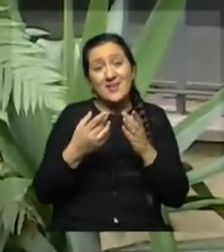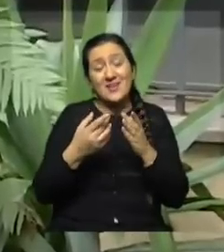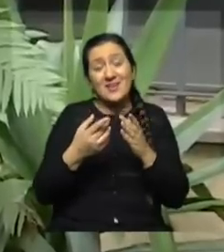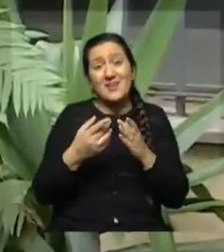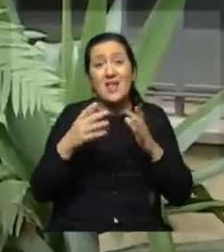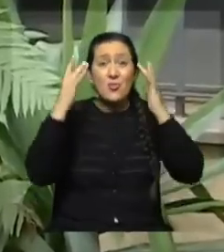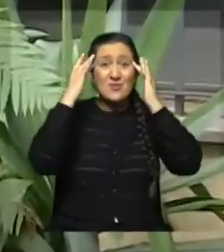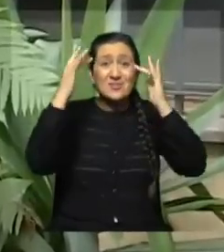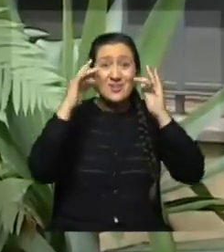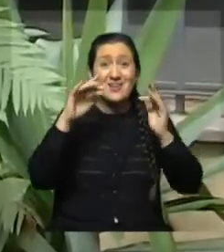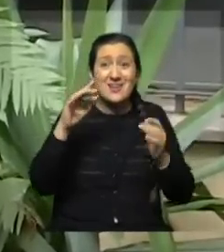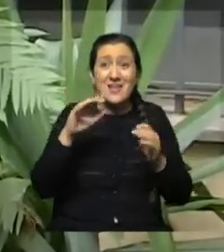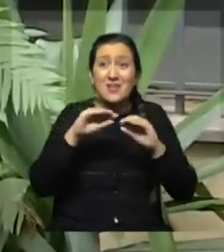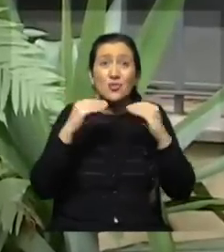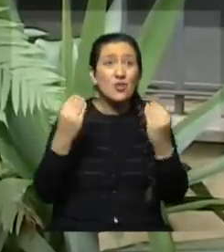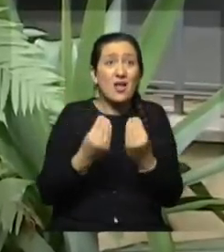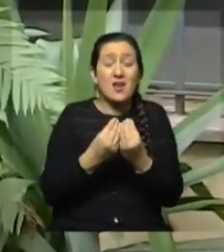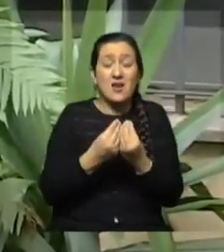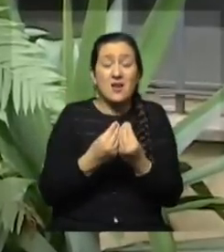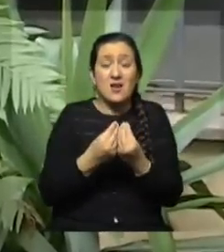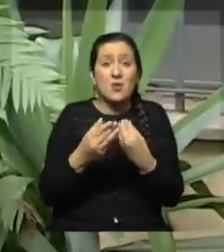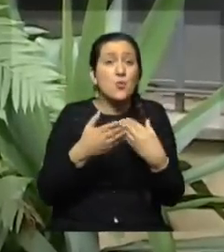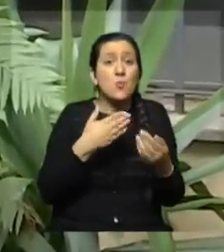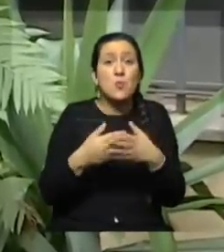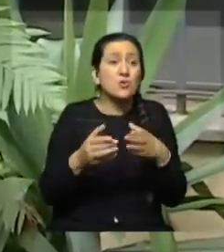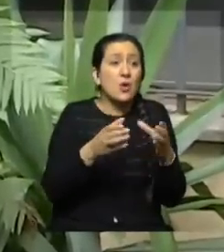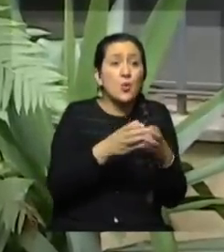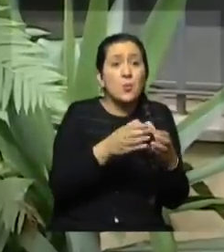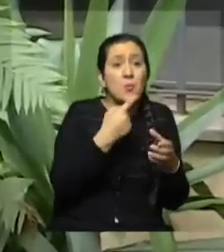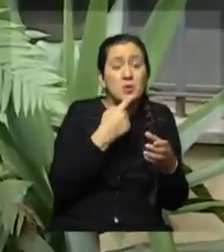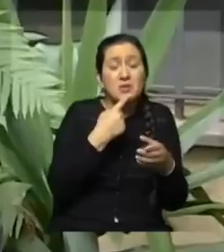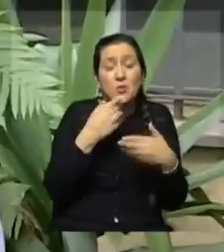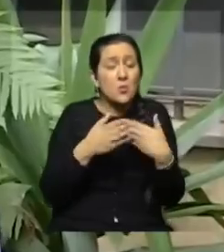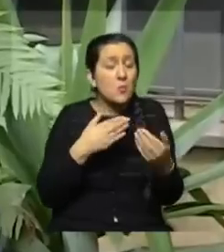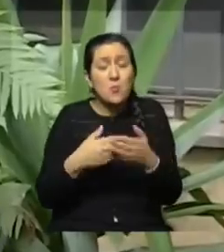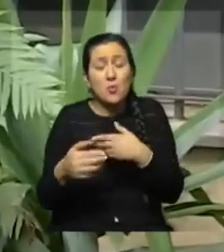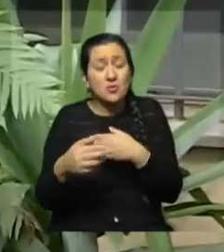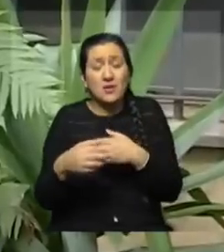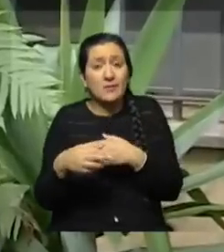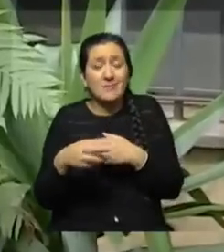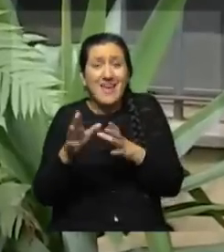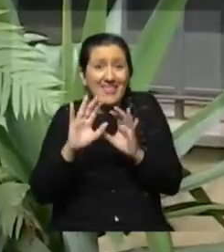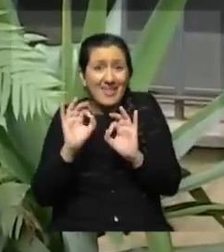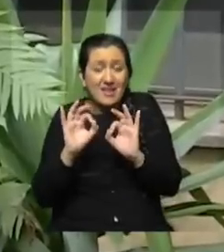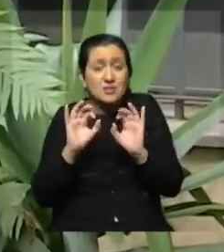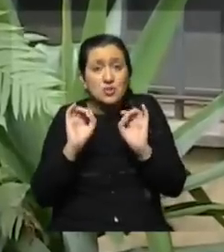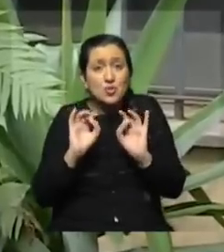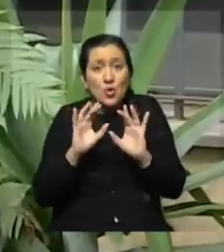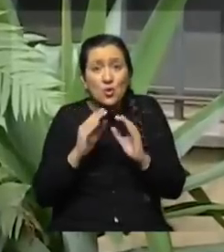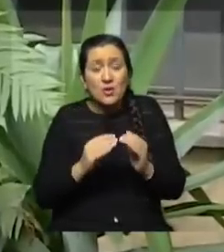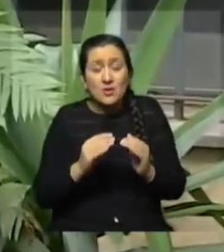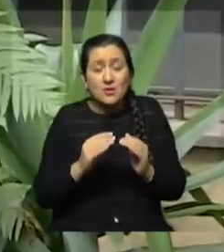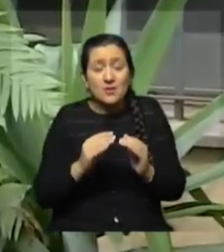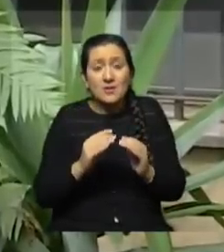no admite banderas de ningún tipo sino que es una causa de de todos los uruguayos y la posibilidad de que efectivamente